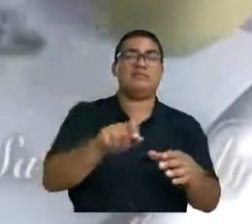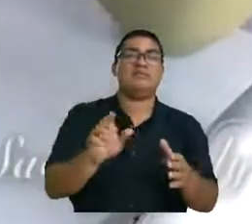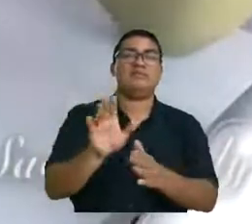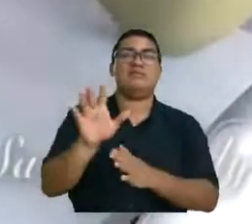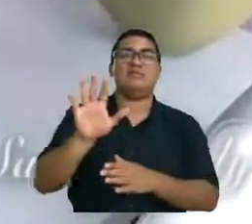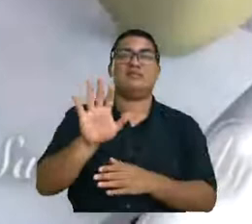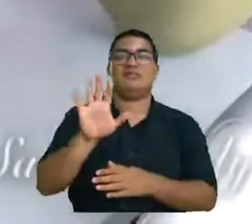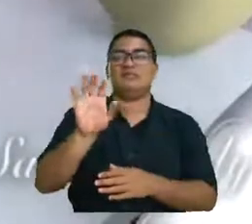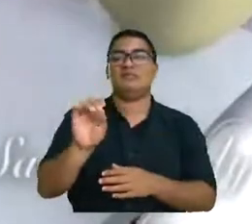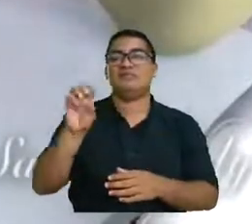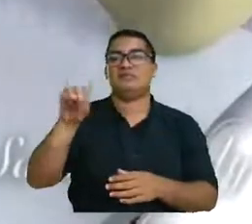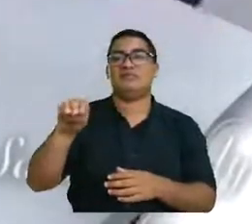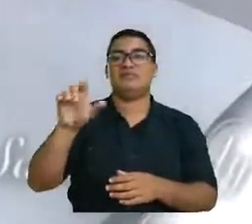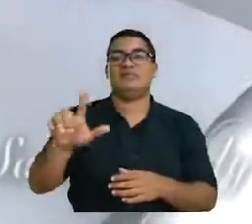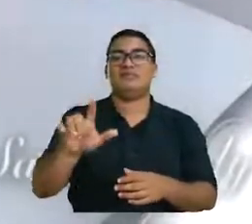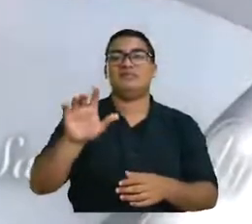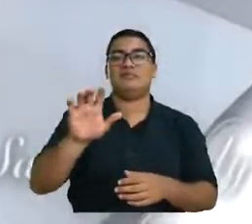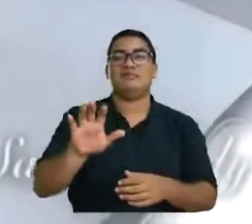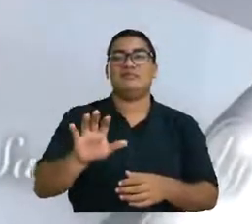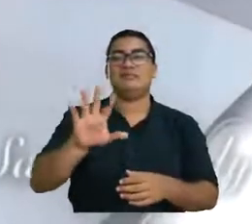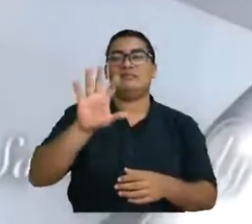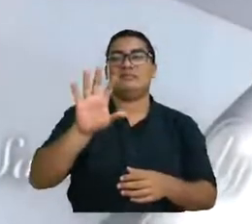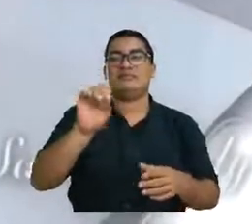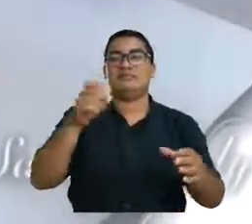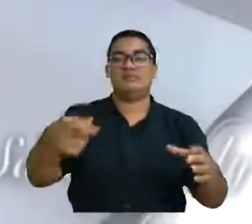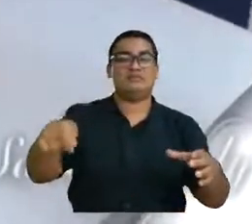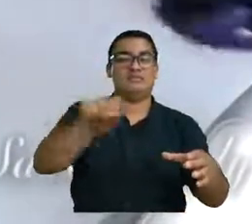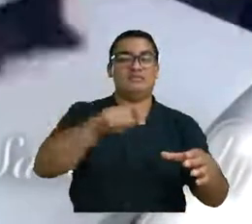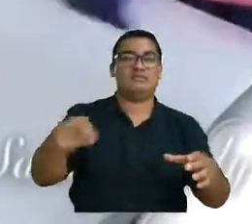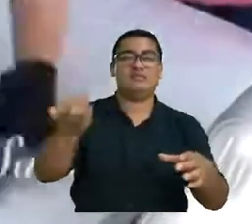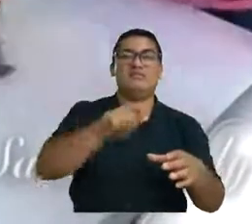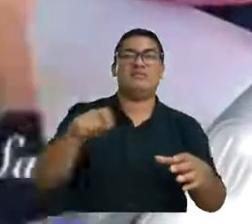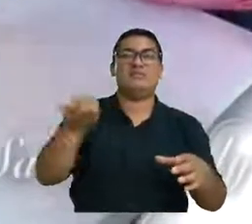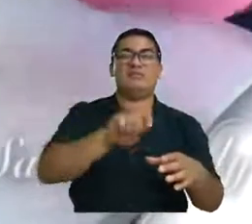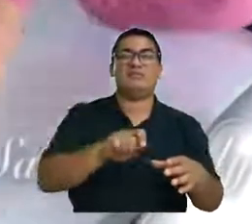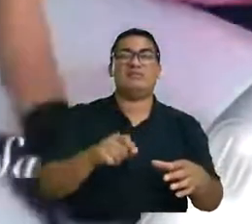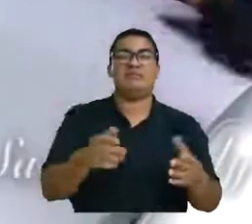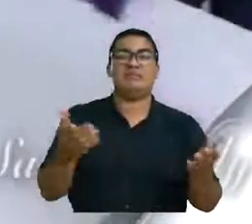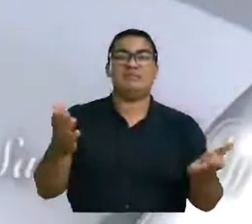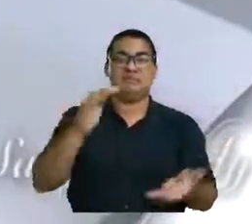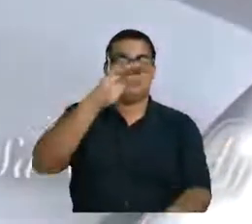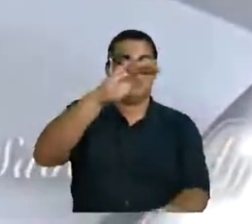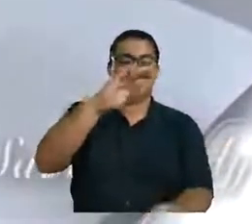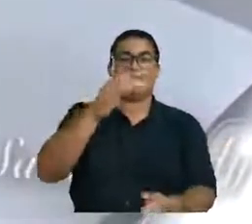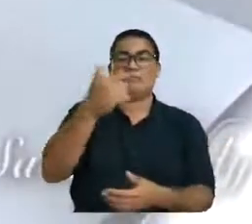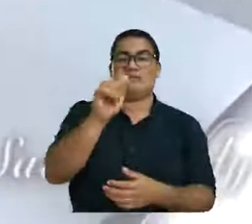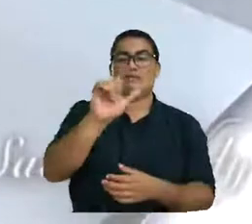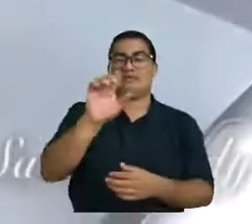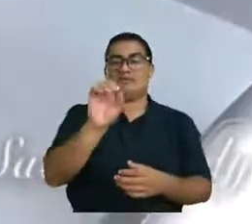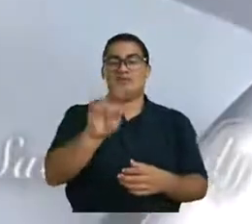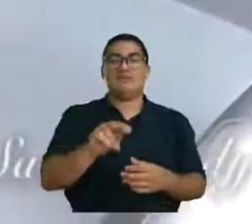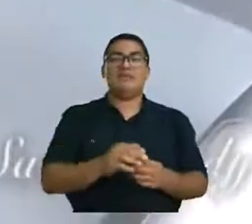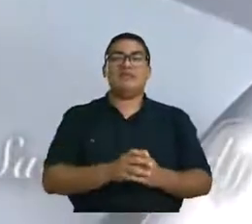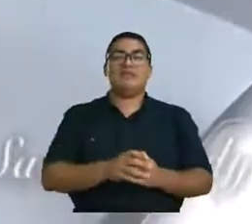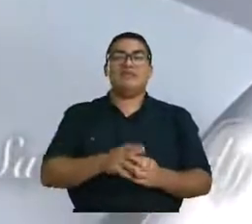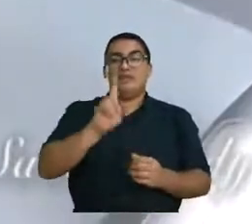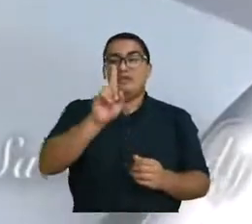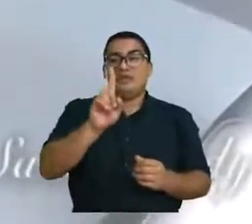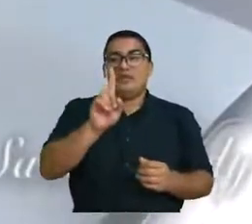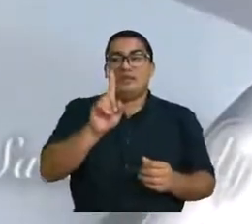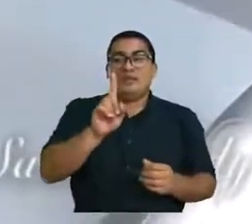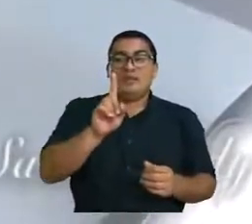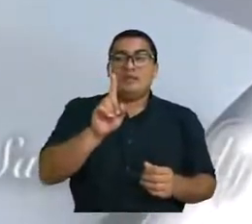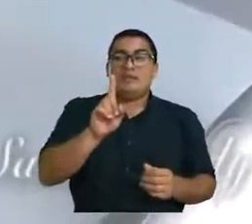cucharadas? 50 ml serían 50 cucharadas. 50 cucharadas en un galón. Una cucharada de